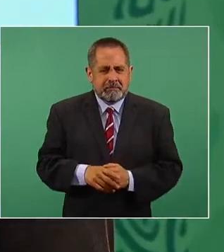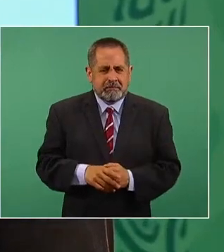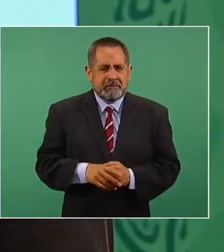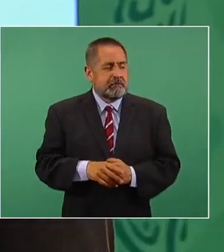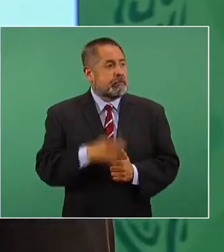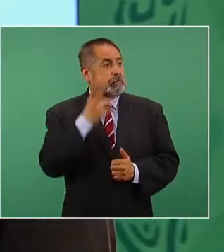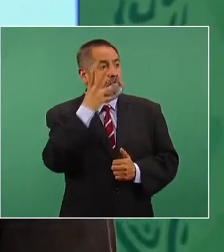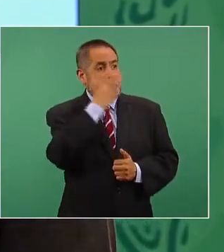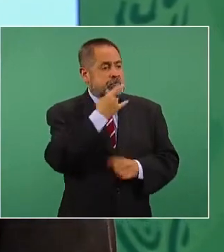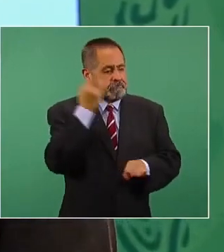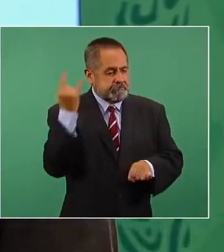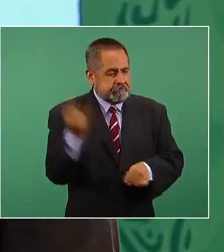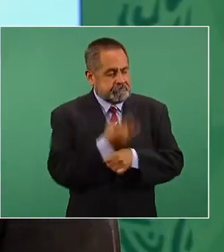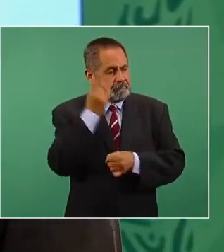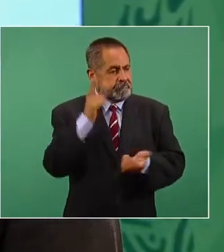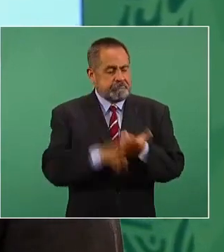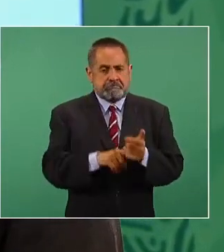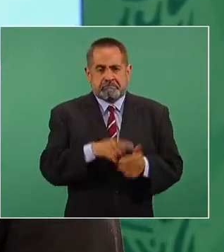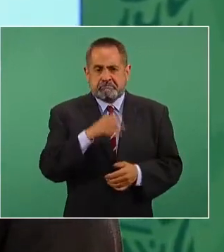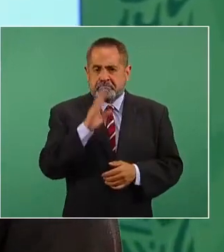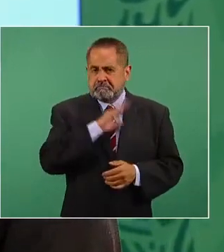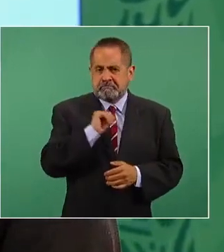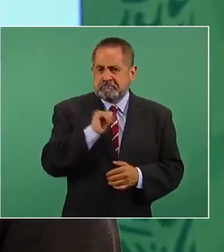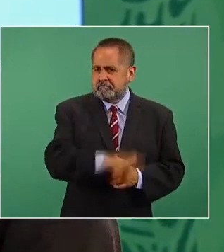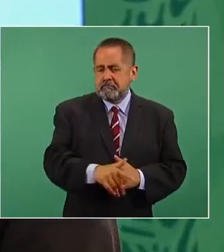pintados de blanco.